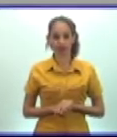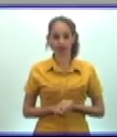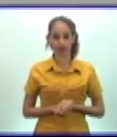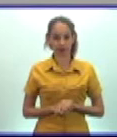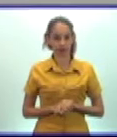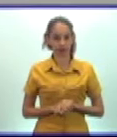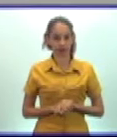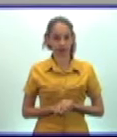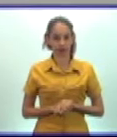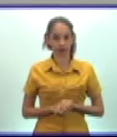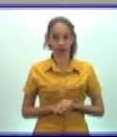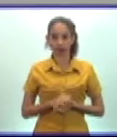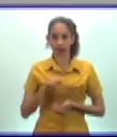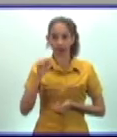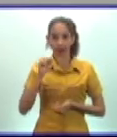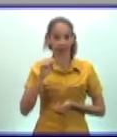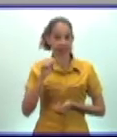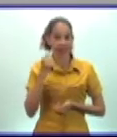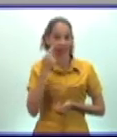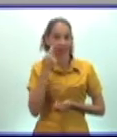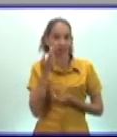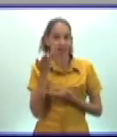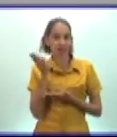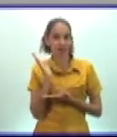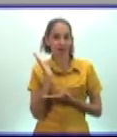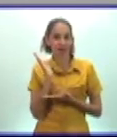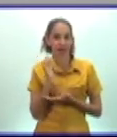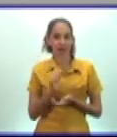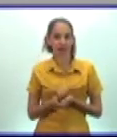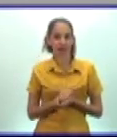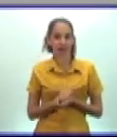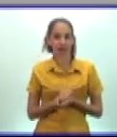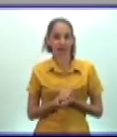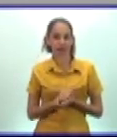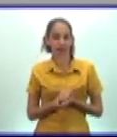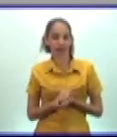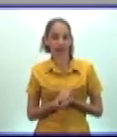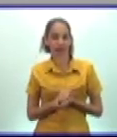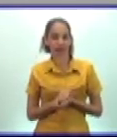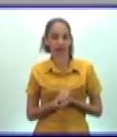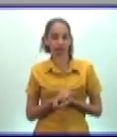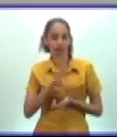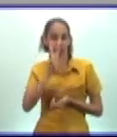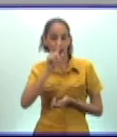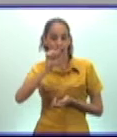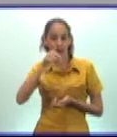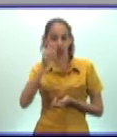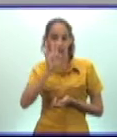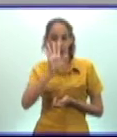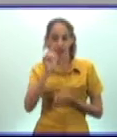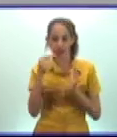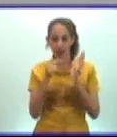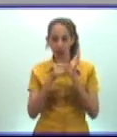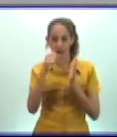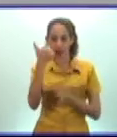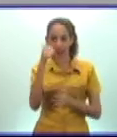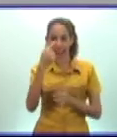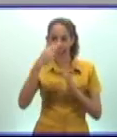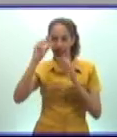Ahí tenemos una notación científica, 3,5 por 10 a la 2.